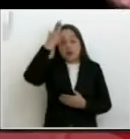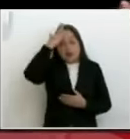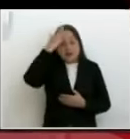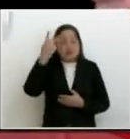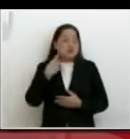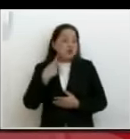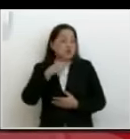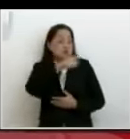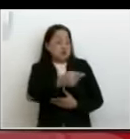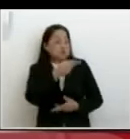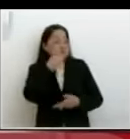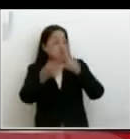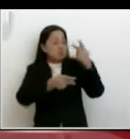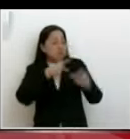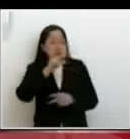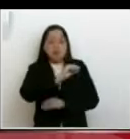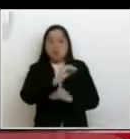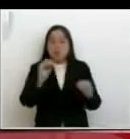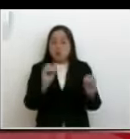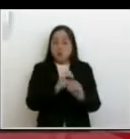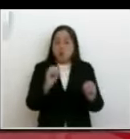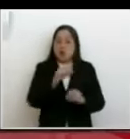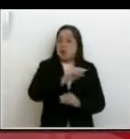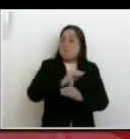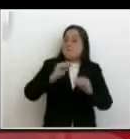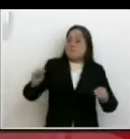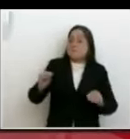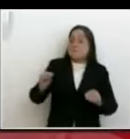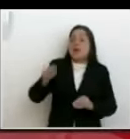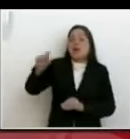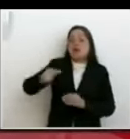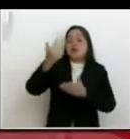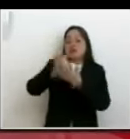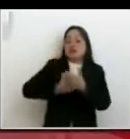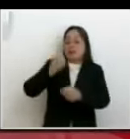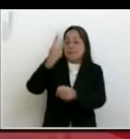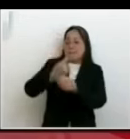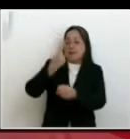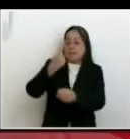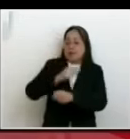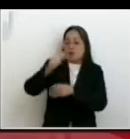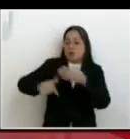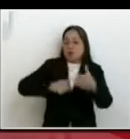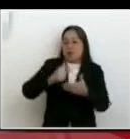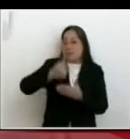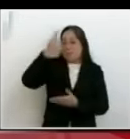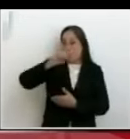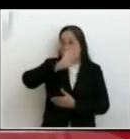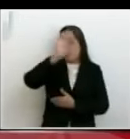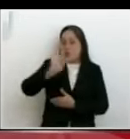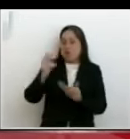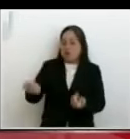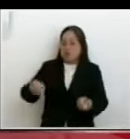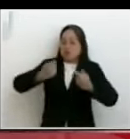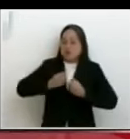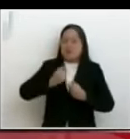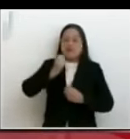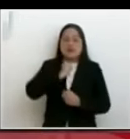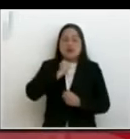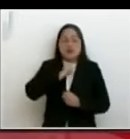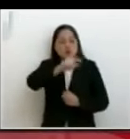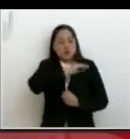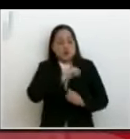sobre esto, porque claro que no. Iban primeritos en la lista plurinominal para poder agarrar fuero. Son esos mismos